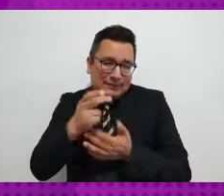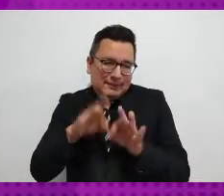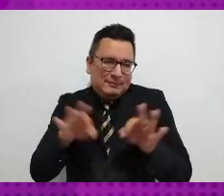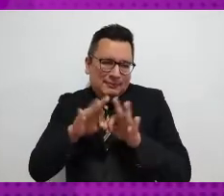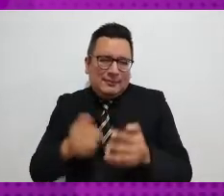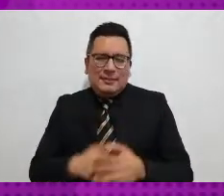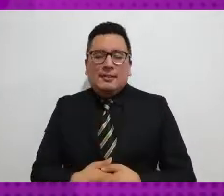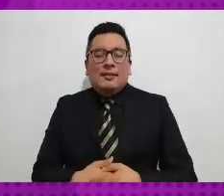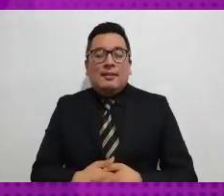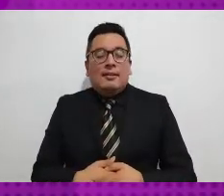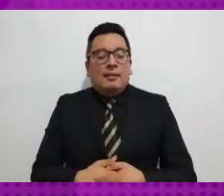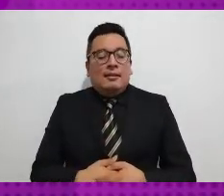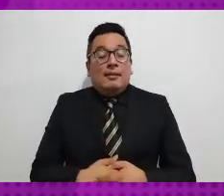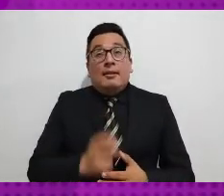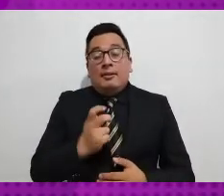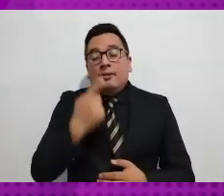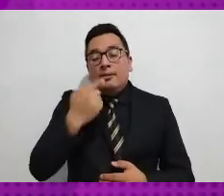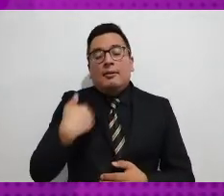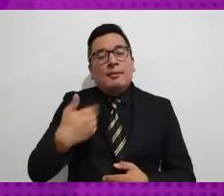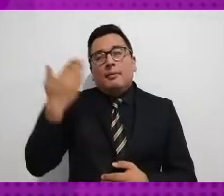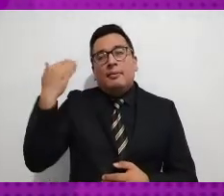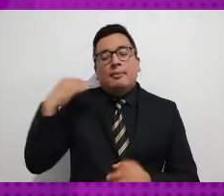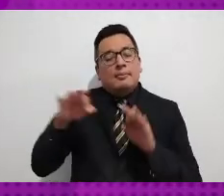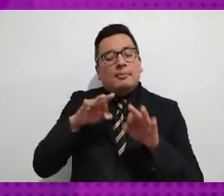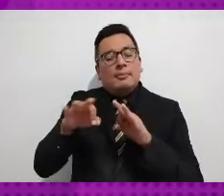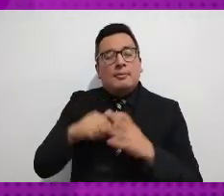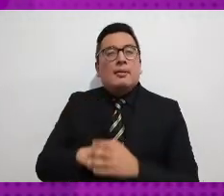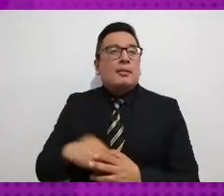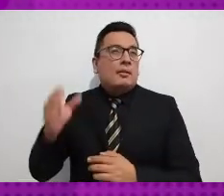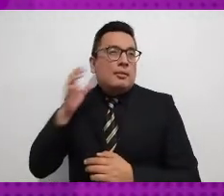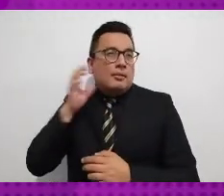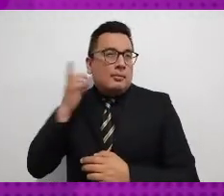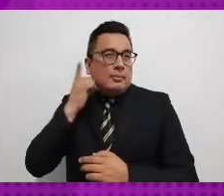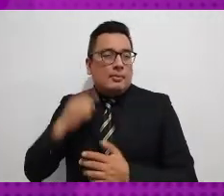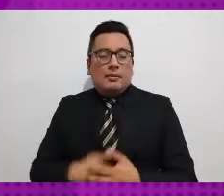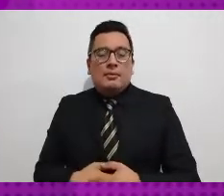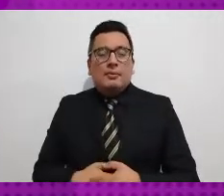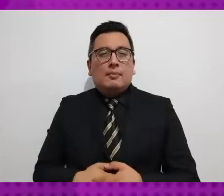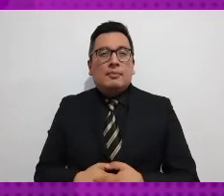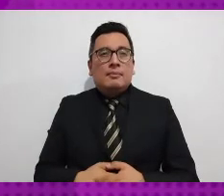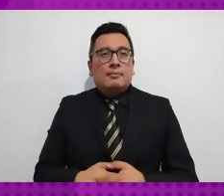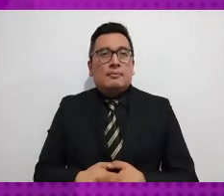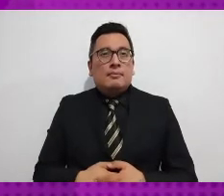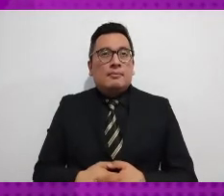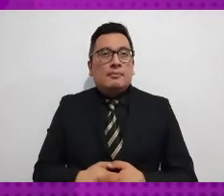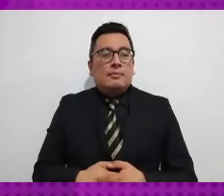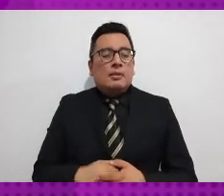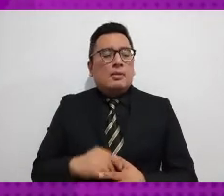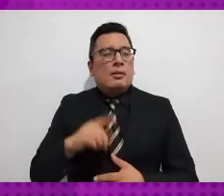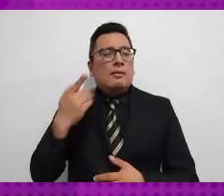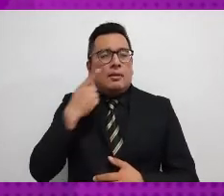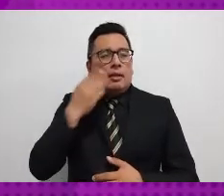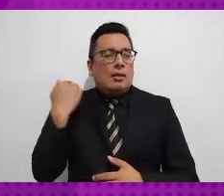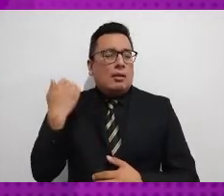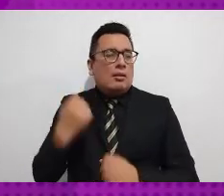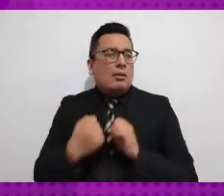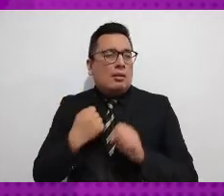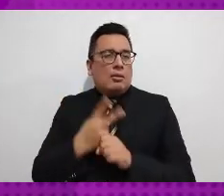cultura. es. Yo tuve por ahí la oportunidad de trabajar mucho tiempo en el Congreso del Estado y a partir de que se aprobó en 2007, por ejemplo, el Pacto